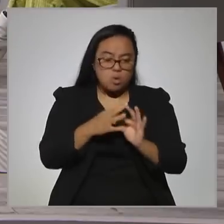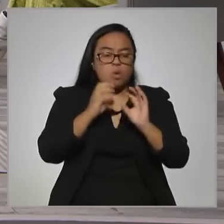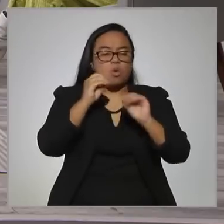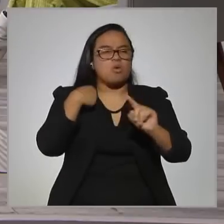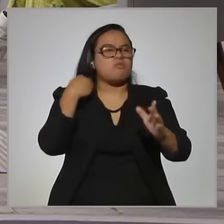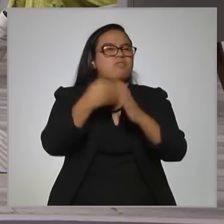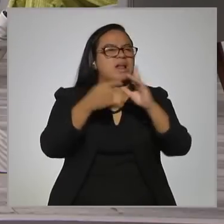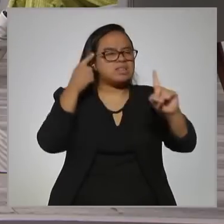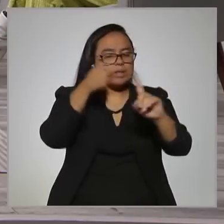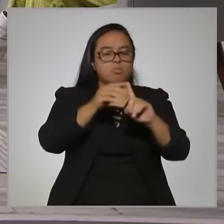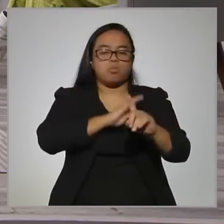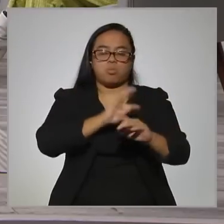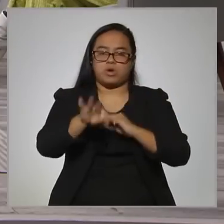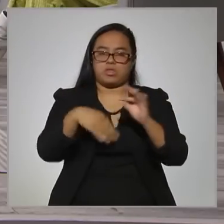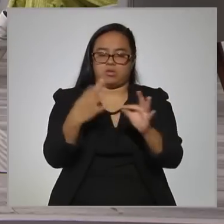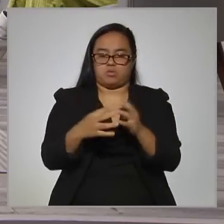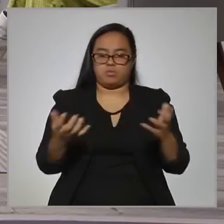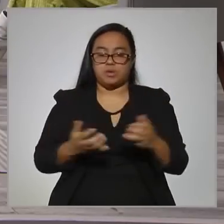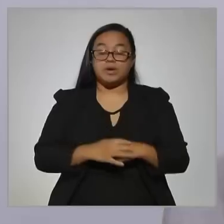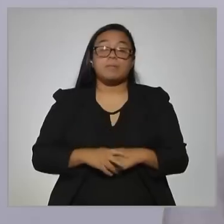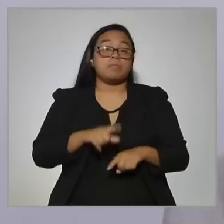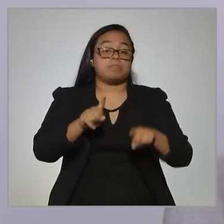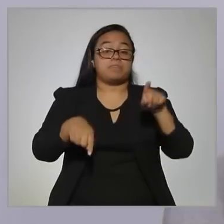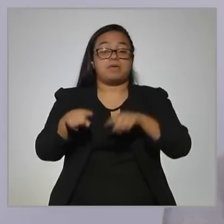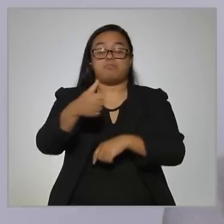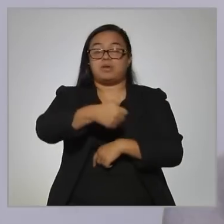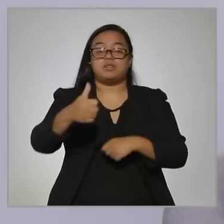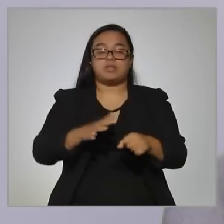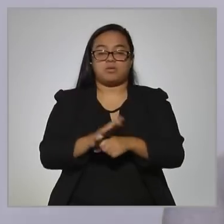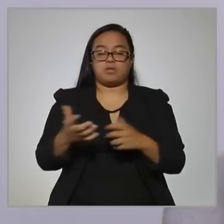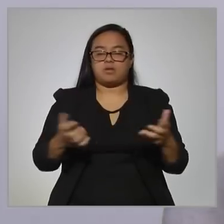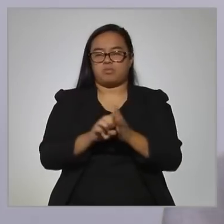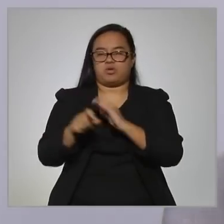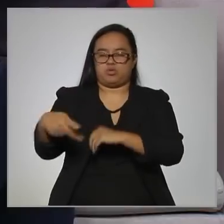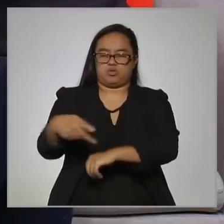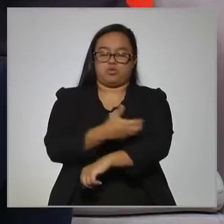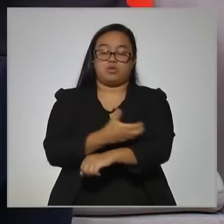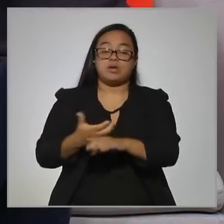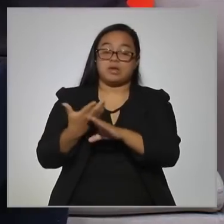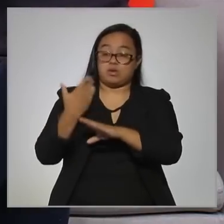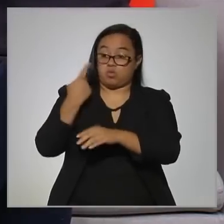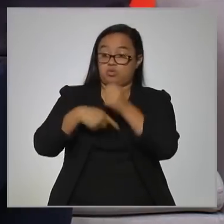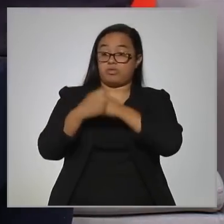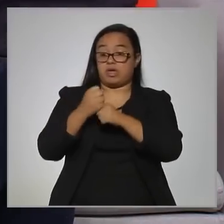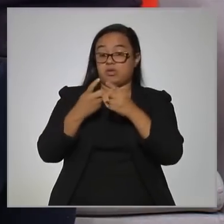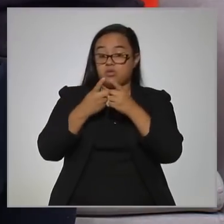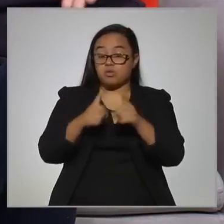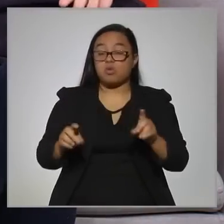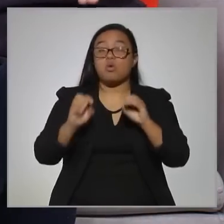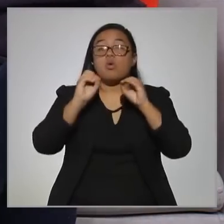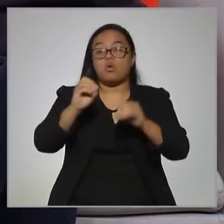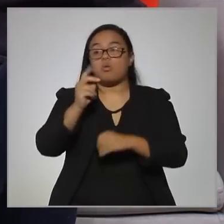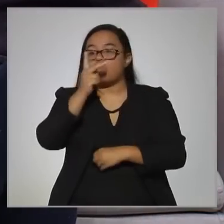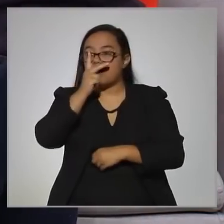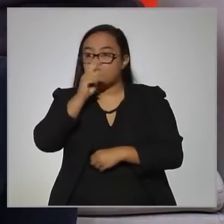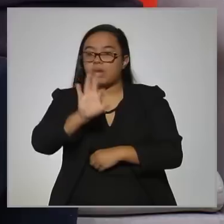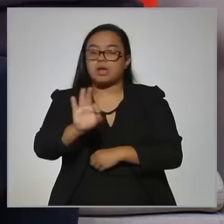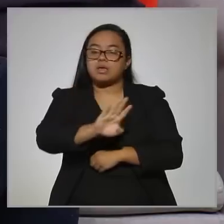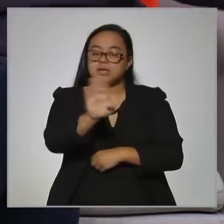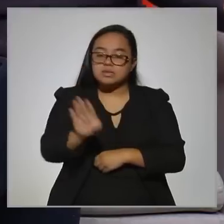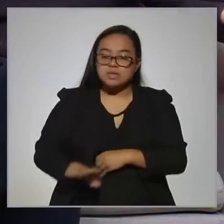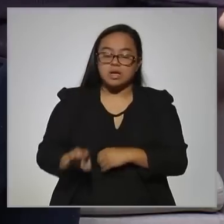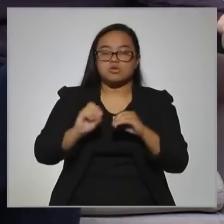O también, perdón. depende de lo que te suceda, como decías de tu compañero, si ese año se divorció, Claro. si se te murió un padre, si